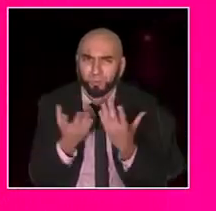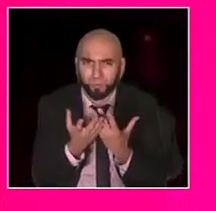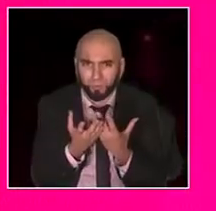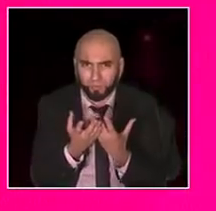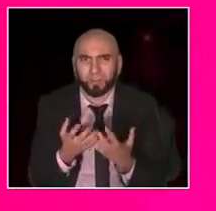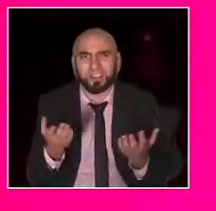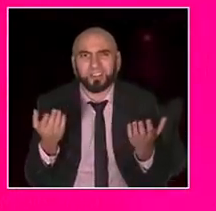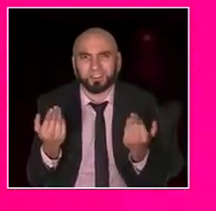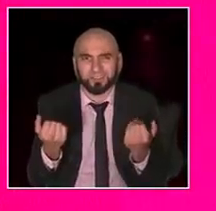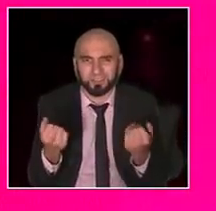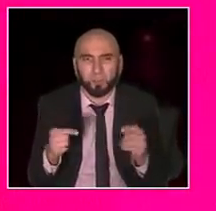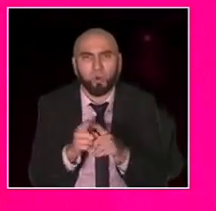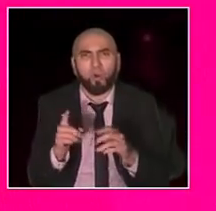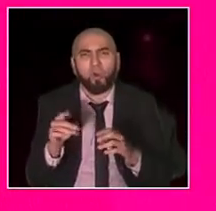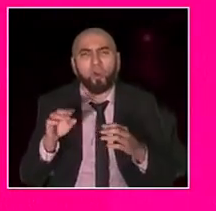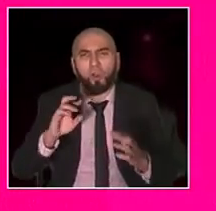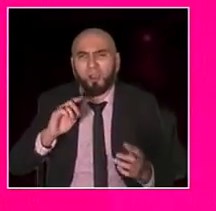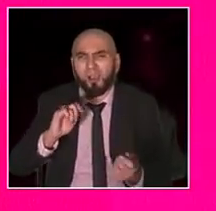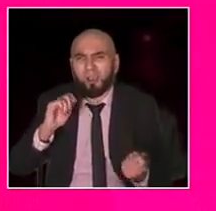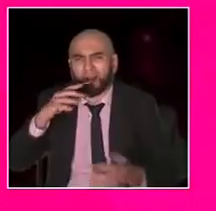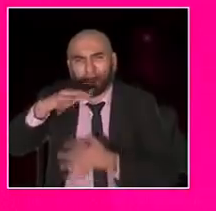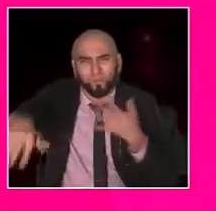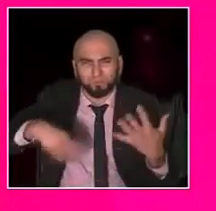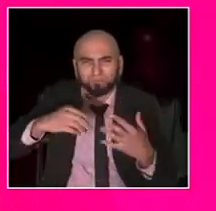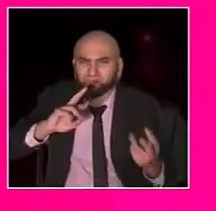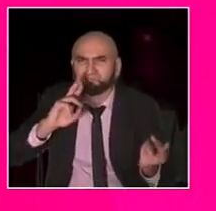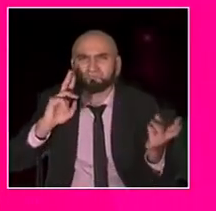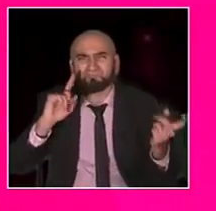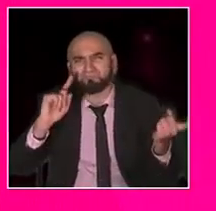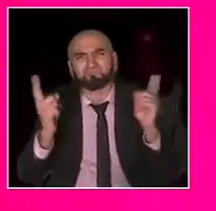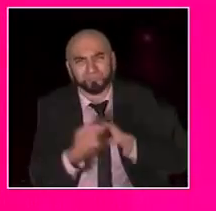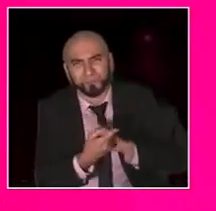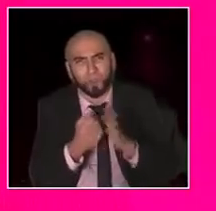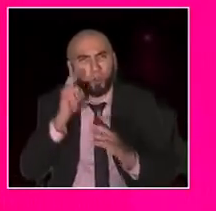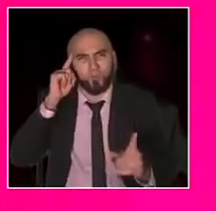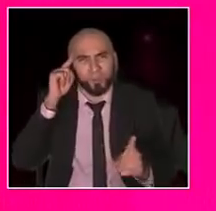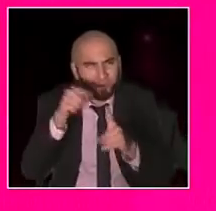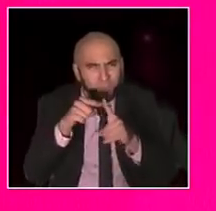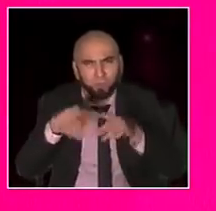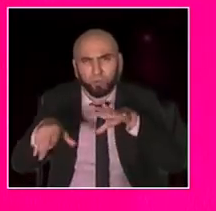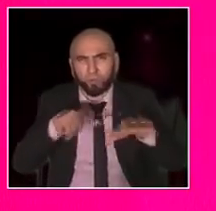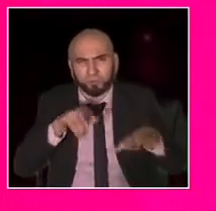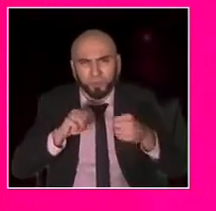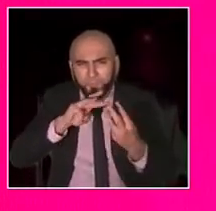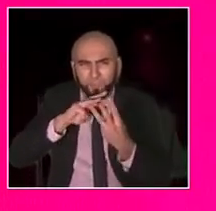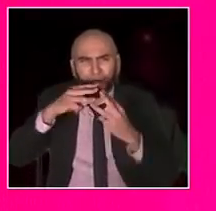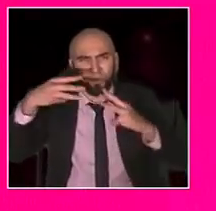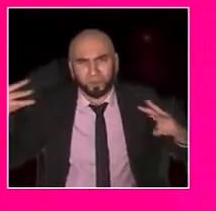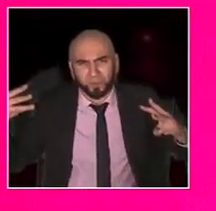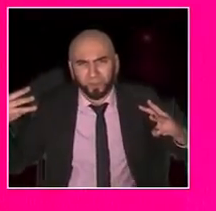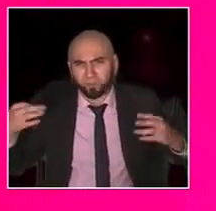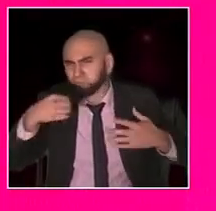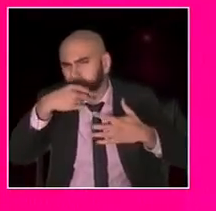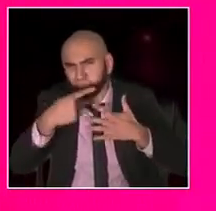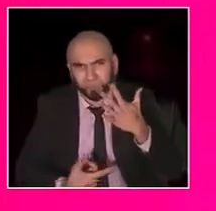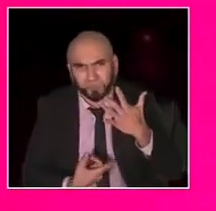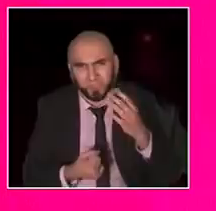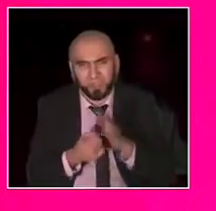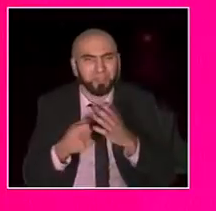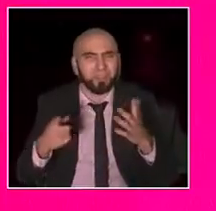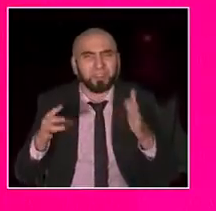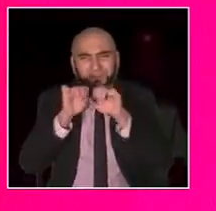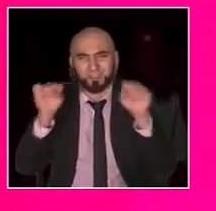revolución copernicana en la naturaleza, el sentido, el objetivo, los contenidos y las metodologías de nuestros sistemas